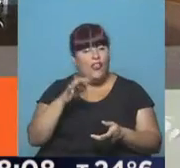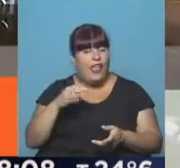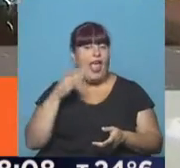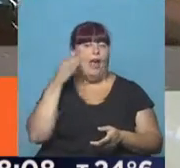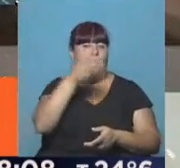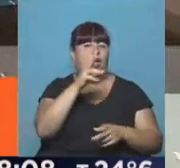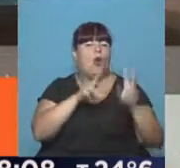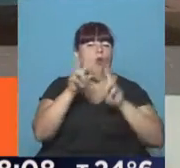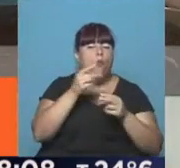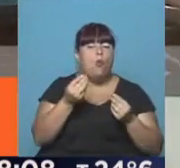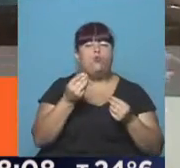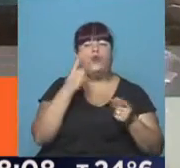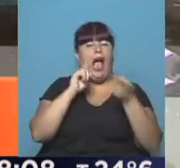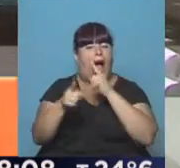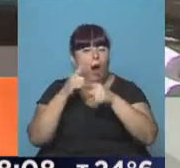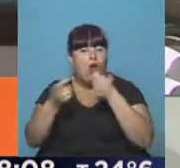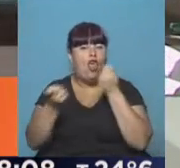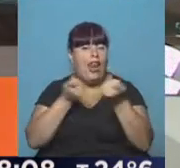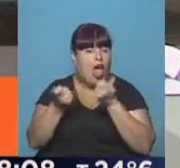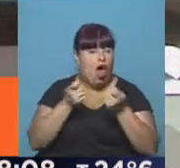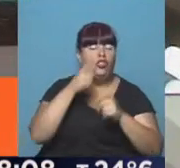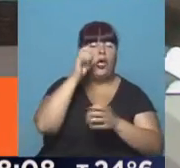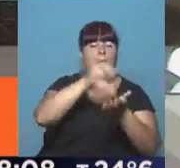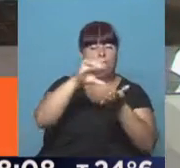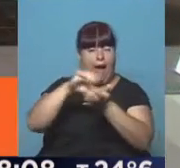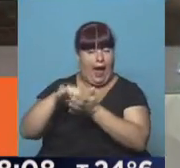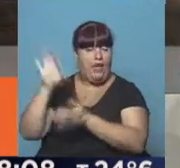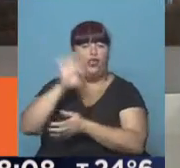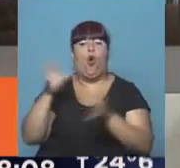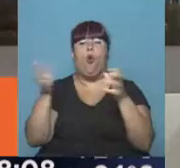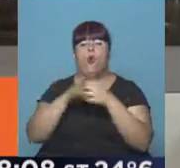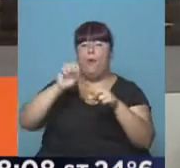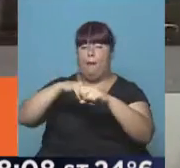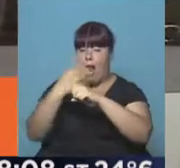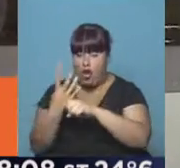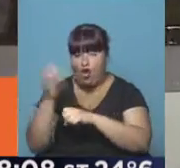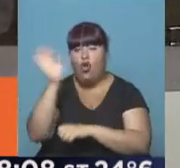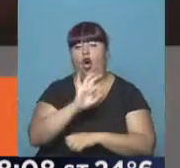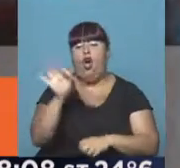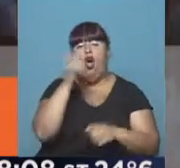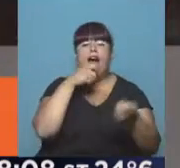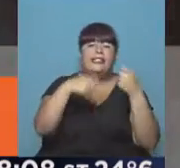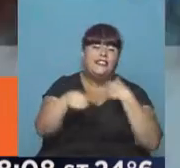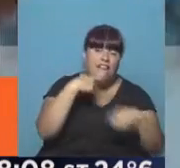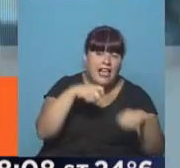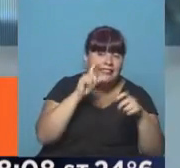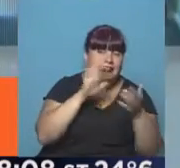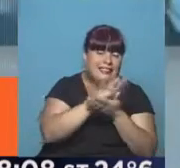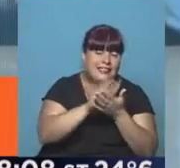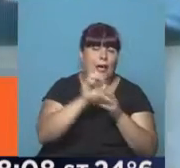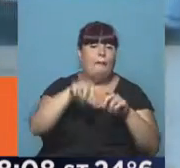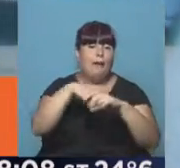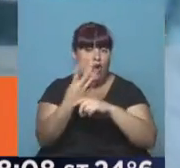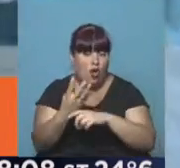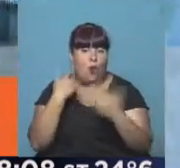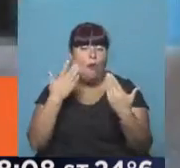a que tengamos acuerdos comerciales con los países o en este caso con el bloque de mercosur si se flexibiliza el mercosur